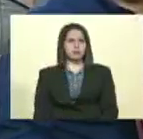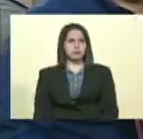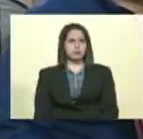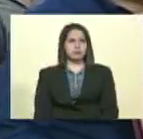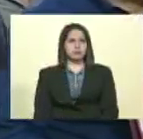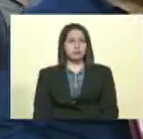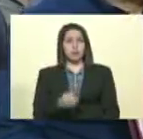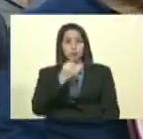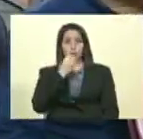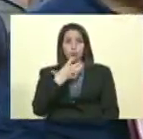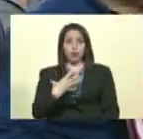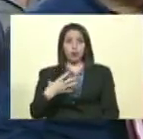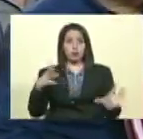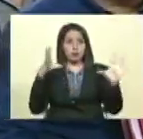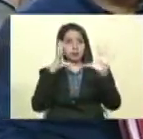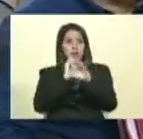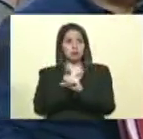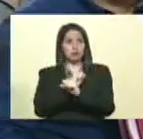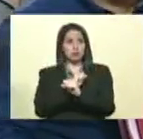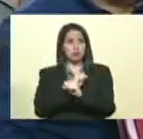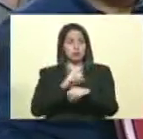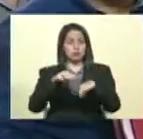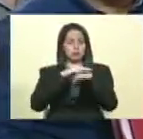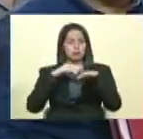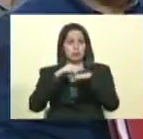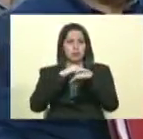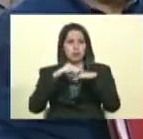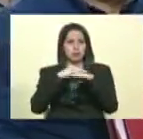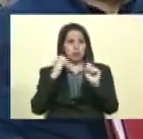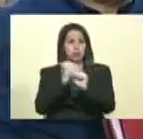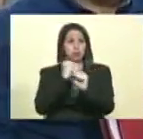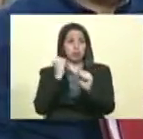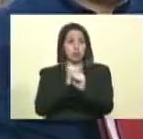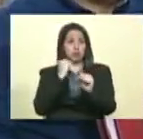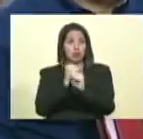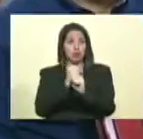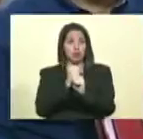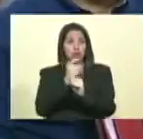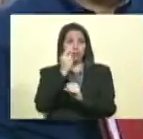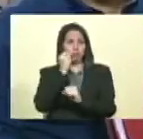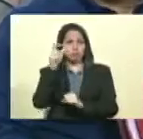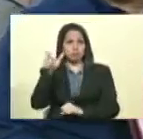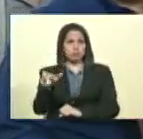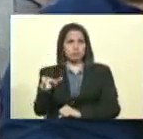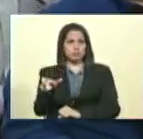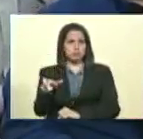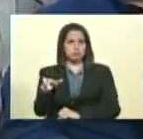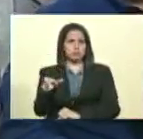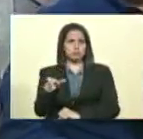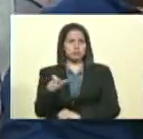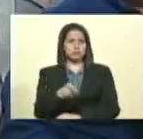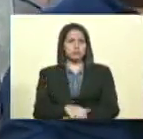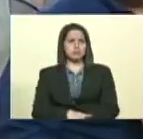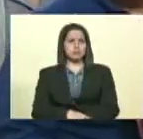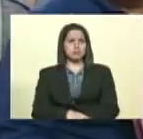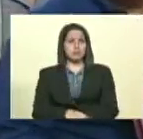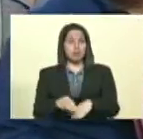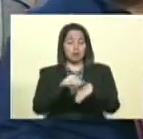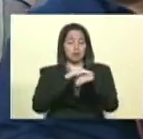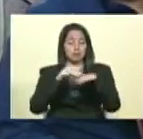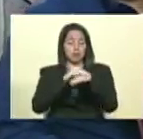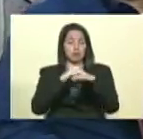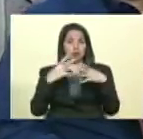Buenas noches, ministro del Trabajo Néstor Valentín Ovalle. Camarada, ministro de